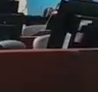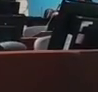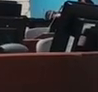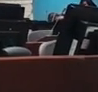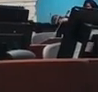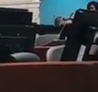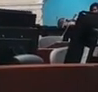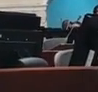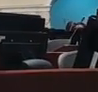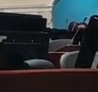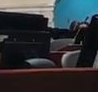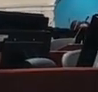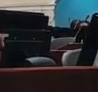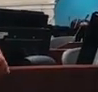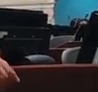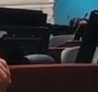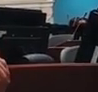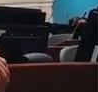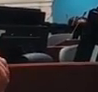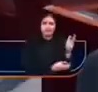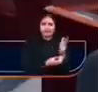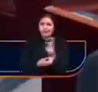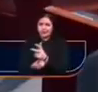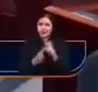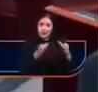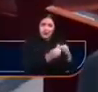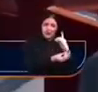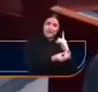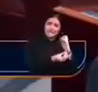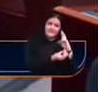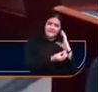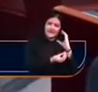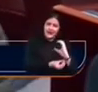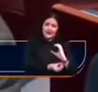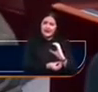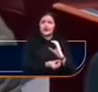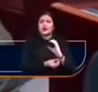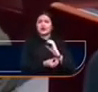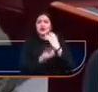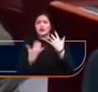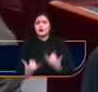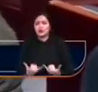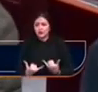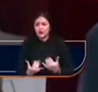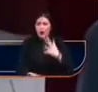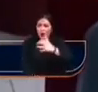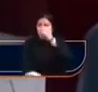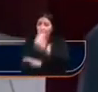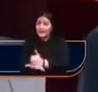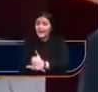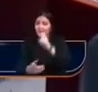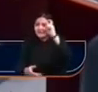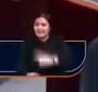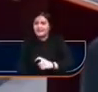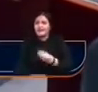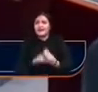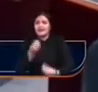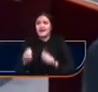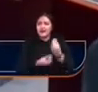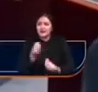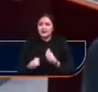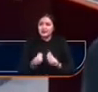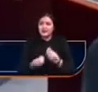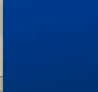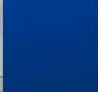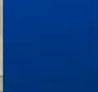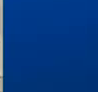los bandidos, miserables terroristas de la FARC, disidencias, los obligan a hacerle una soldada a